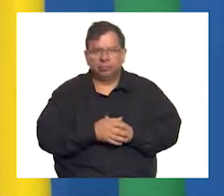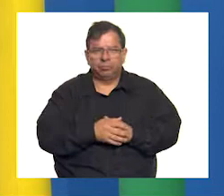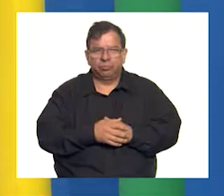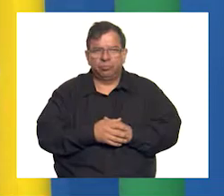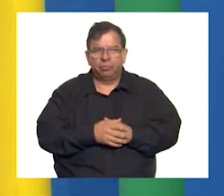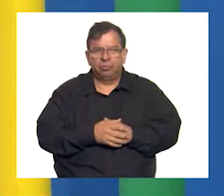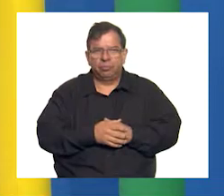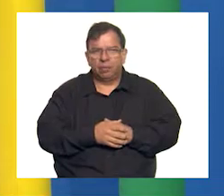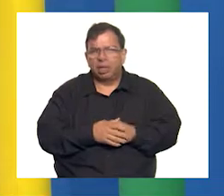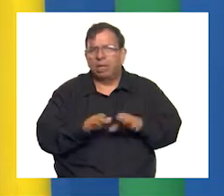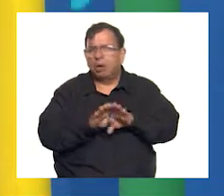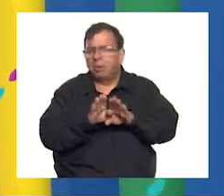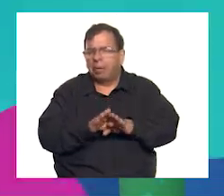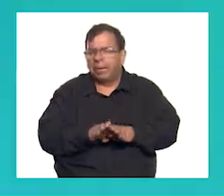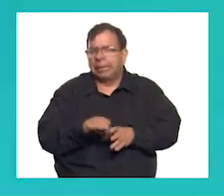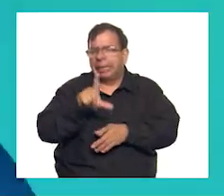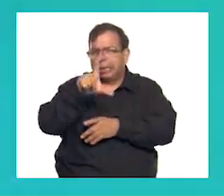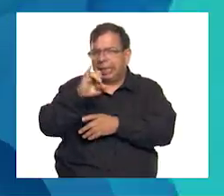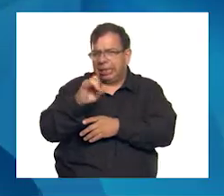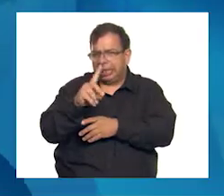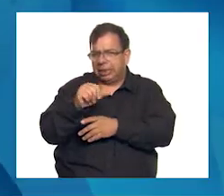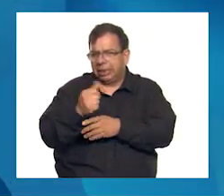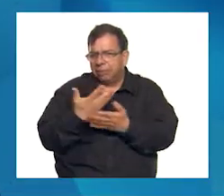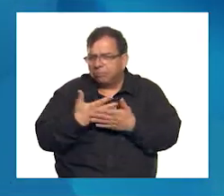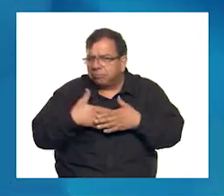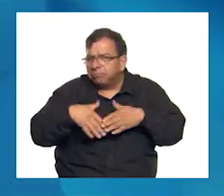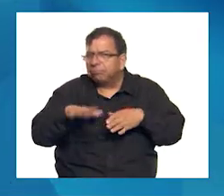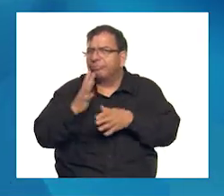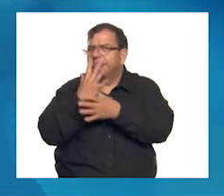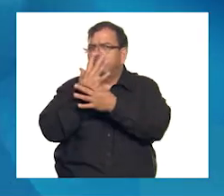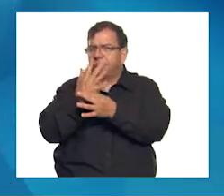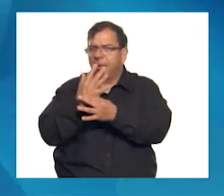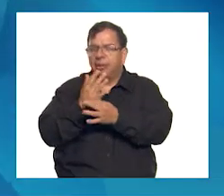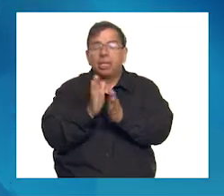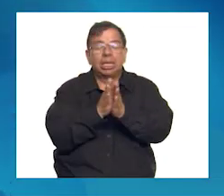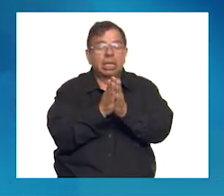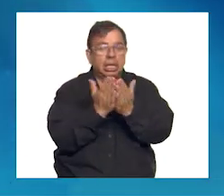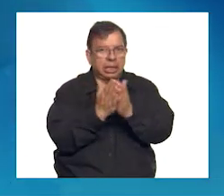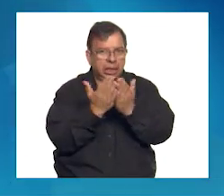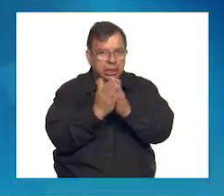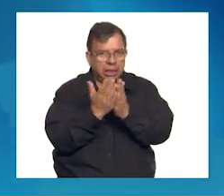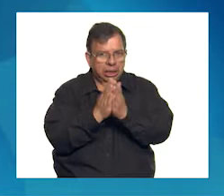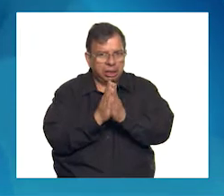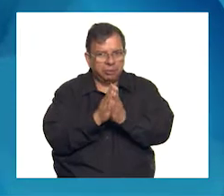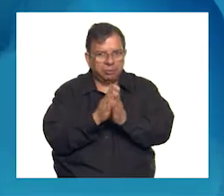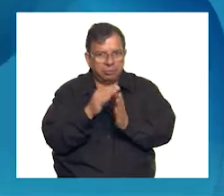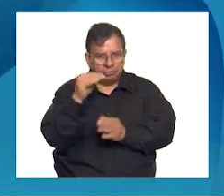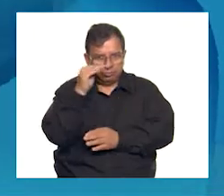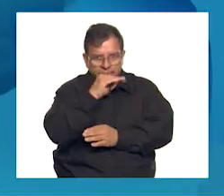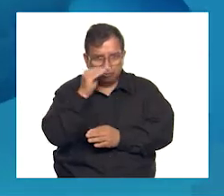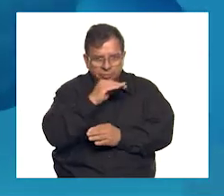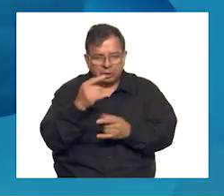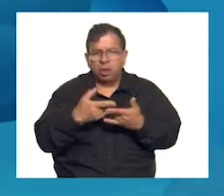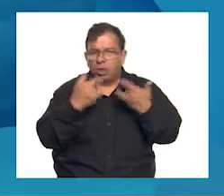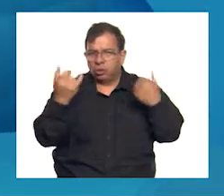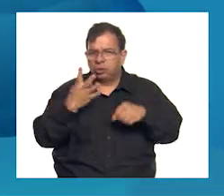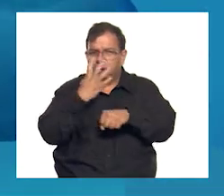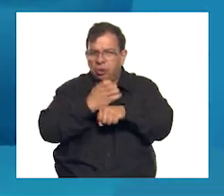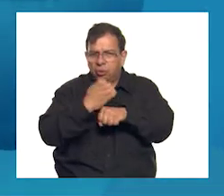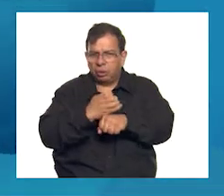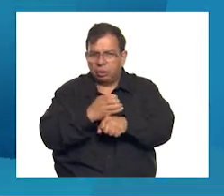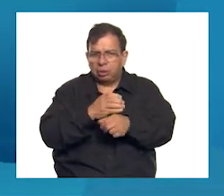para descubrir qué son las leyendas, vamos a nuestro libro de texto gratuito, Historia Cuarto Grado? Si revisamos la